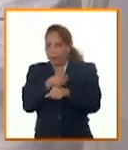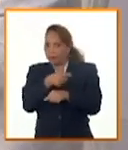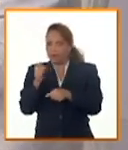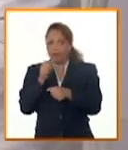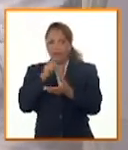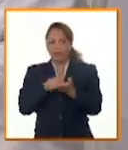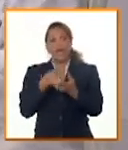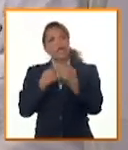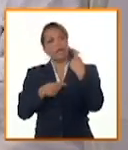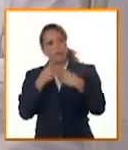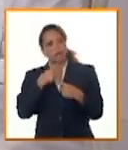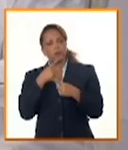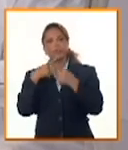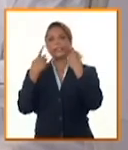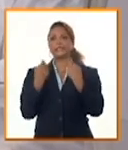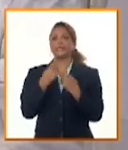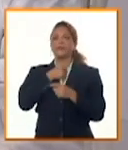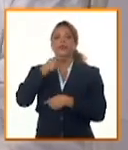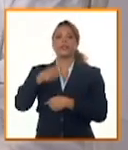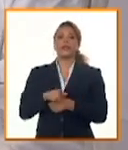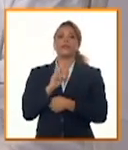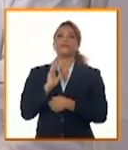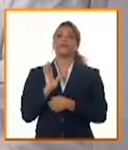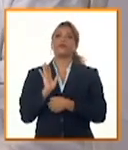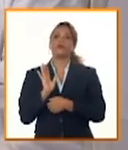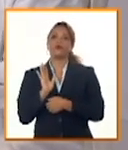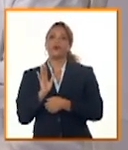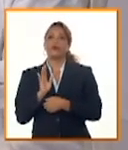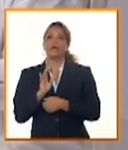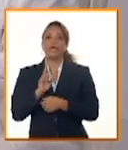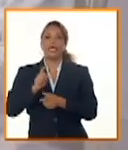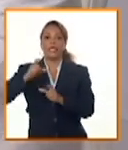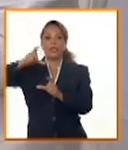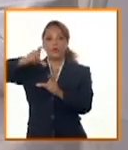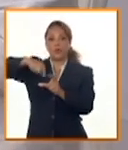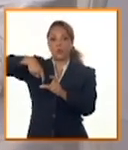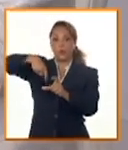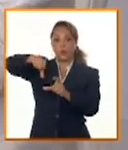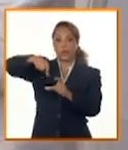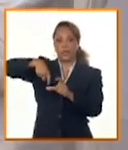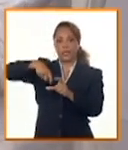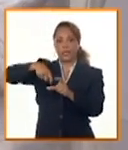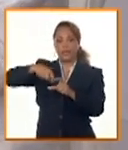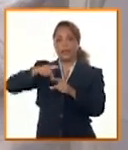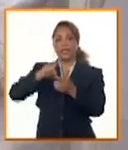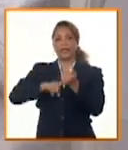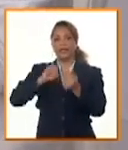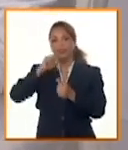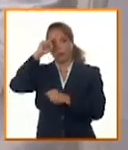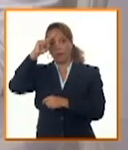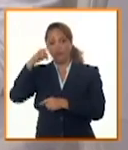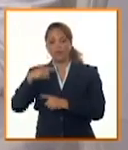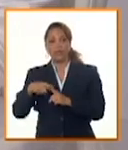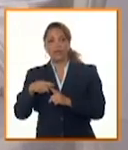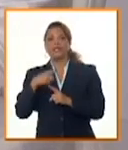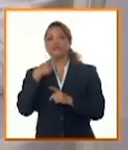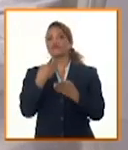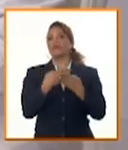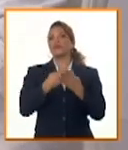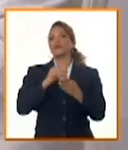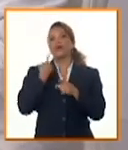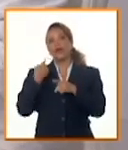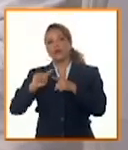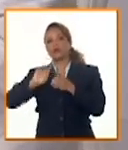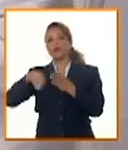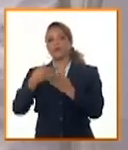que requieren de en el caso por ejemplo de las que pasa por el post la tarjeta eso lleva una compensación al día siguiente pero es seguro